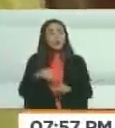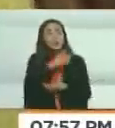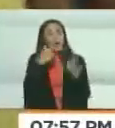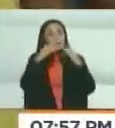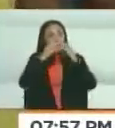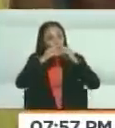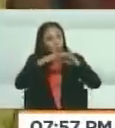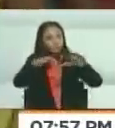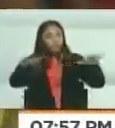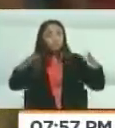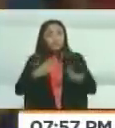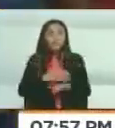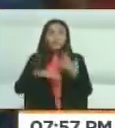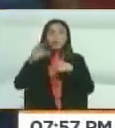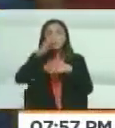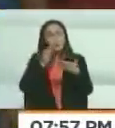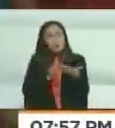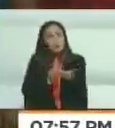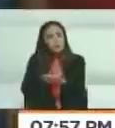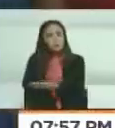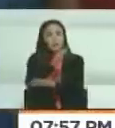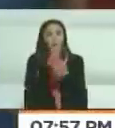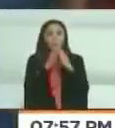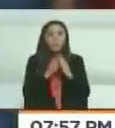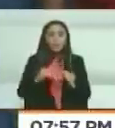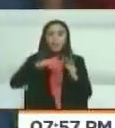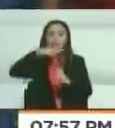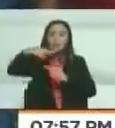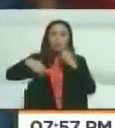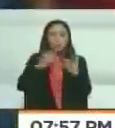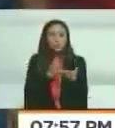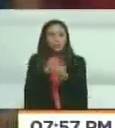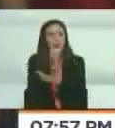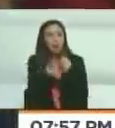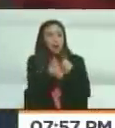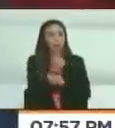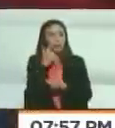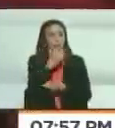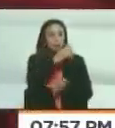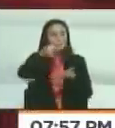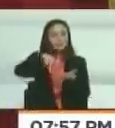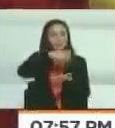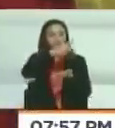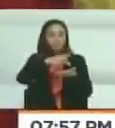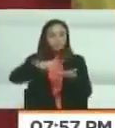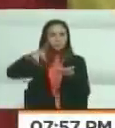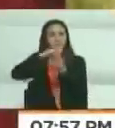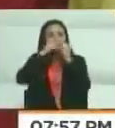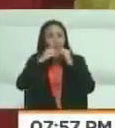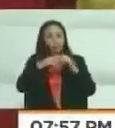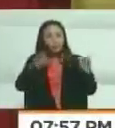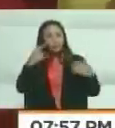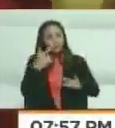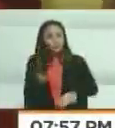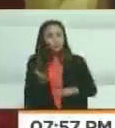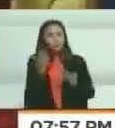presentes, para que la patria siga cosechando la revolución y el amor, un maraqueo de bendiciones.